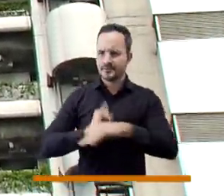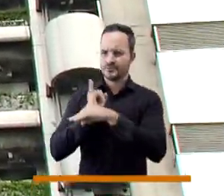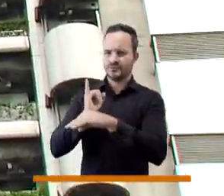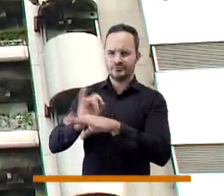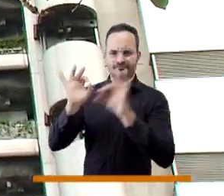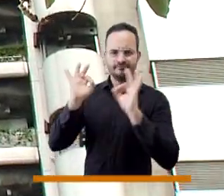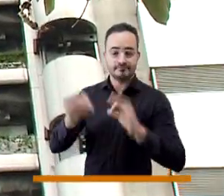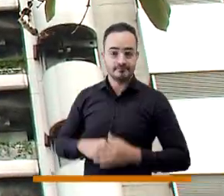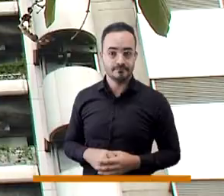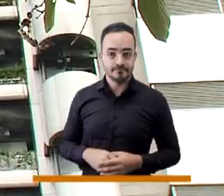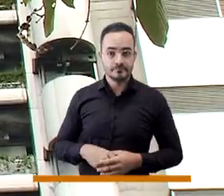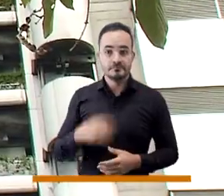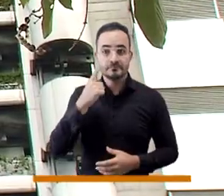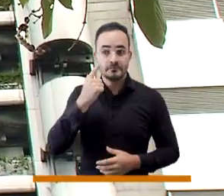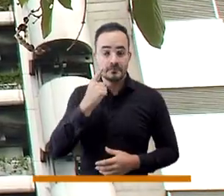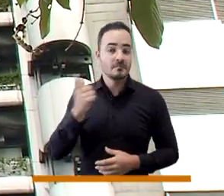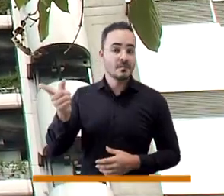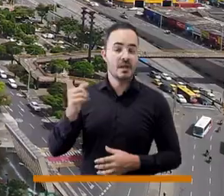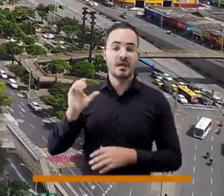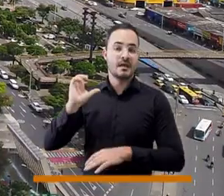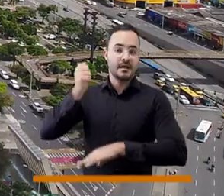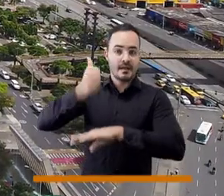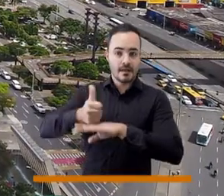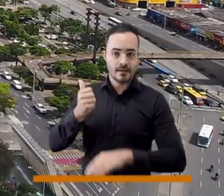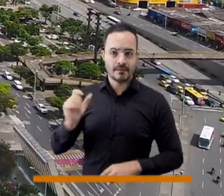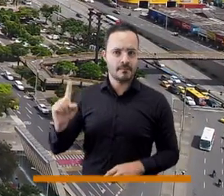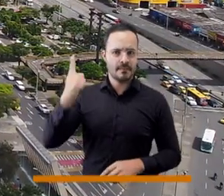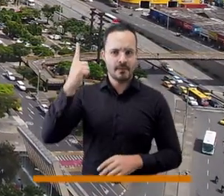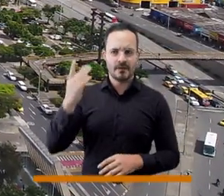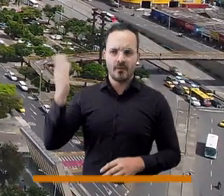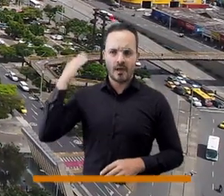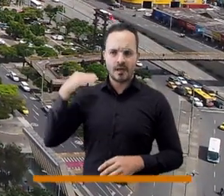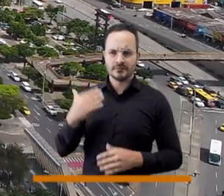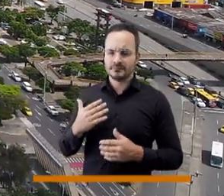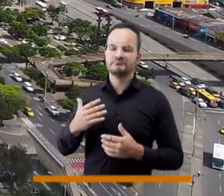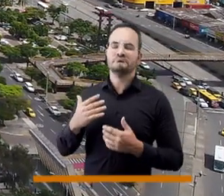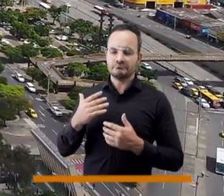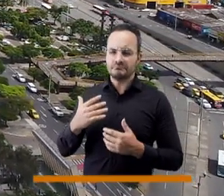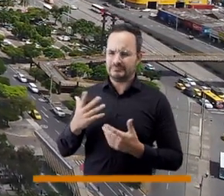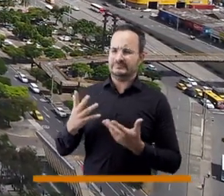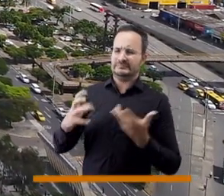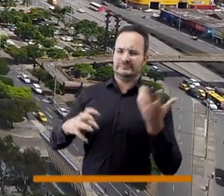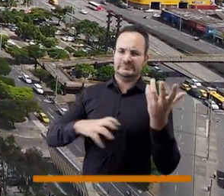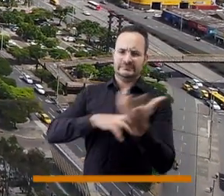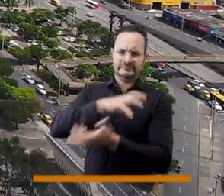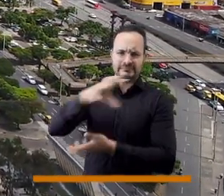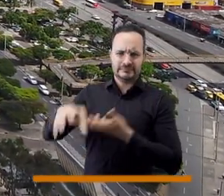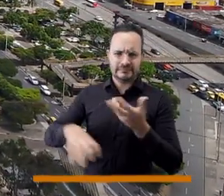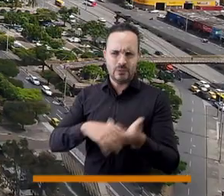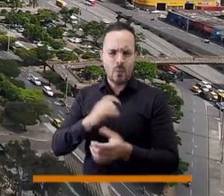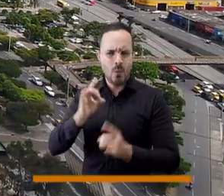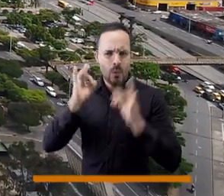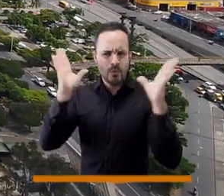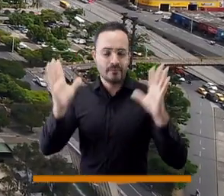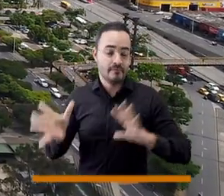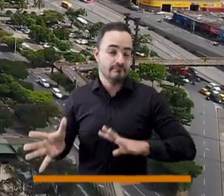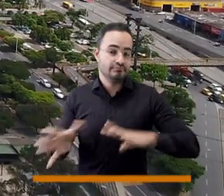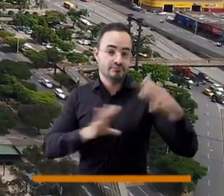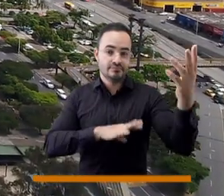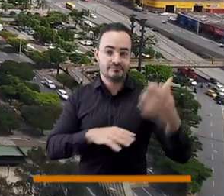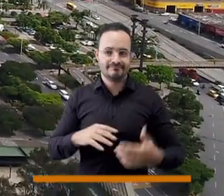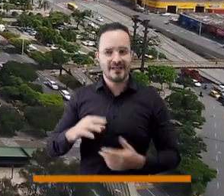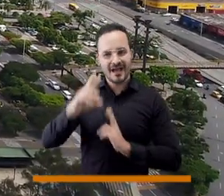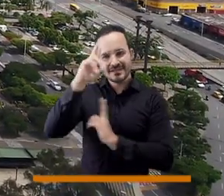elección del primer representante legal, del primer gerente, fue todo un acabose, porque no se respetó el